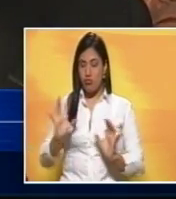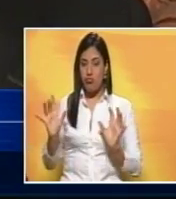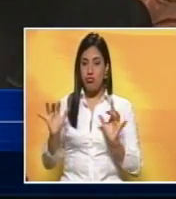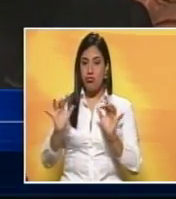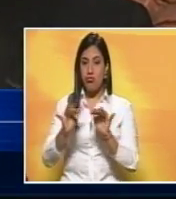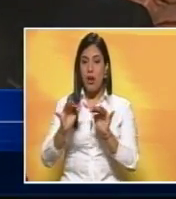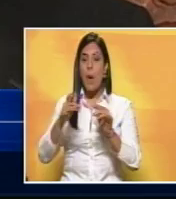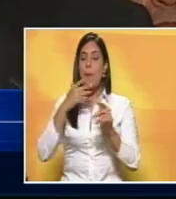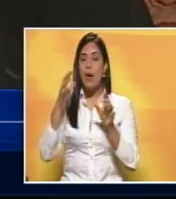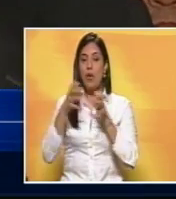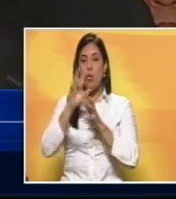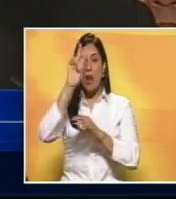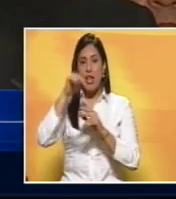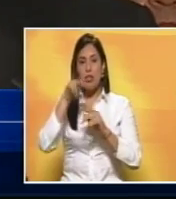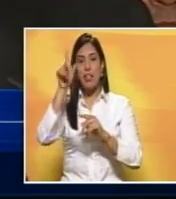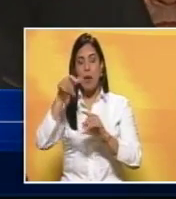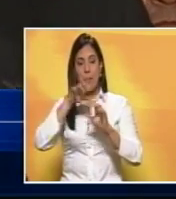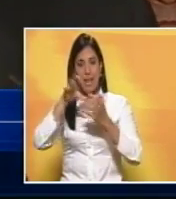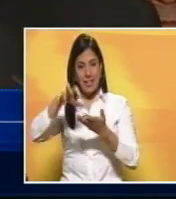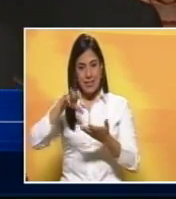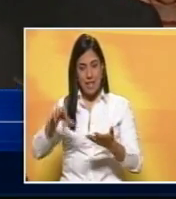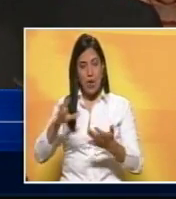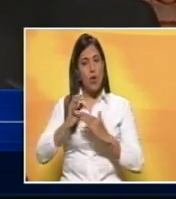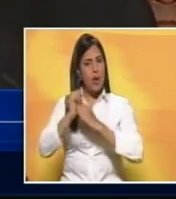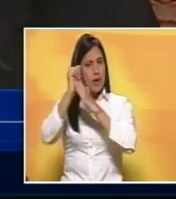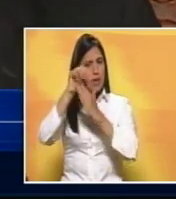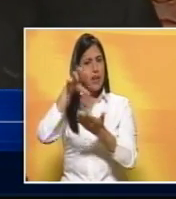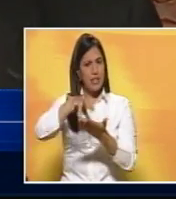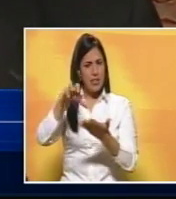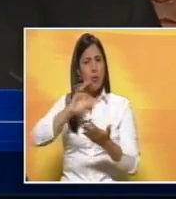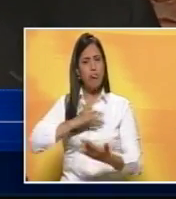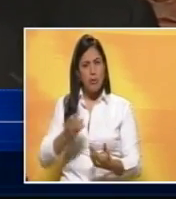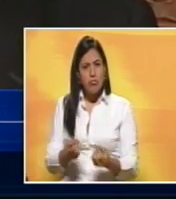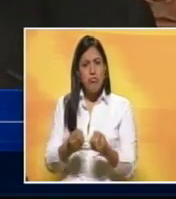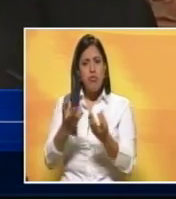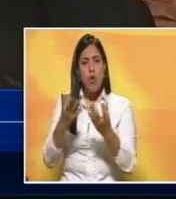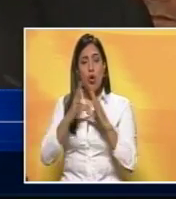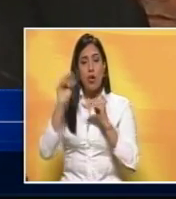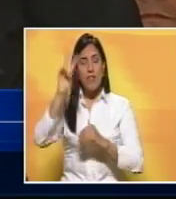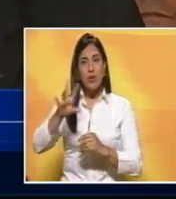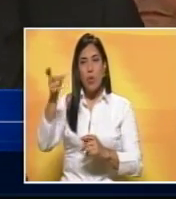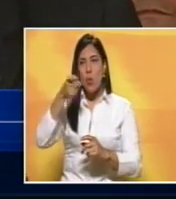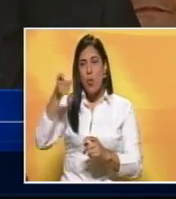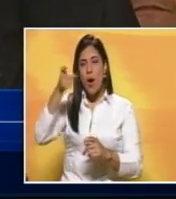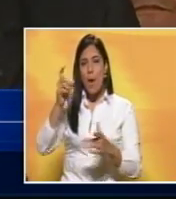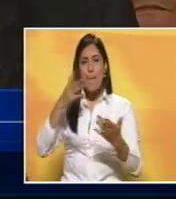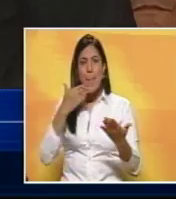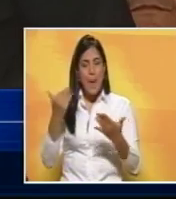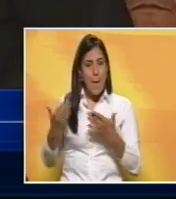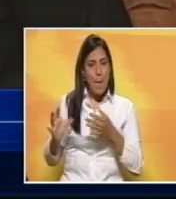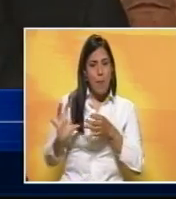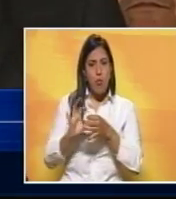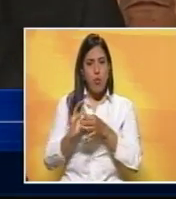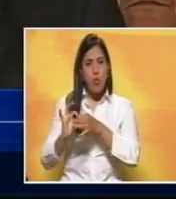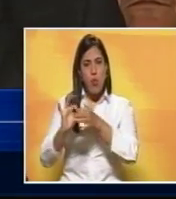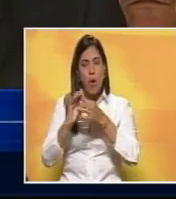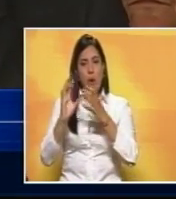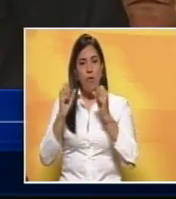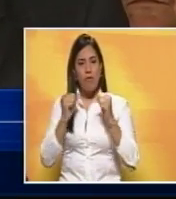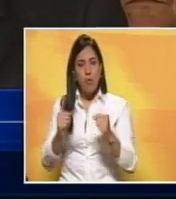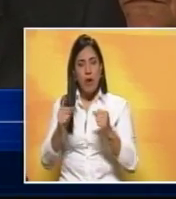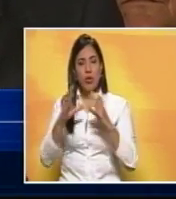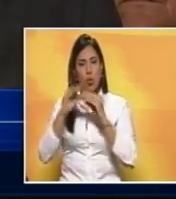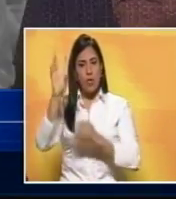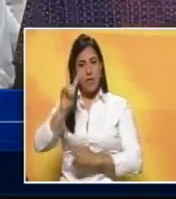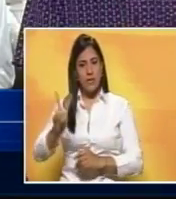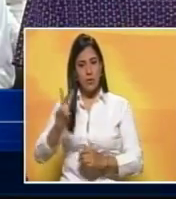no solamente sectores nacionales, sino los regionales, liderazgos regionales, que voy a salir por el país a buscarlo, a que nos unamos en una sólida unidad para